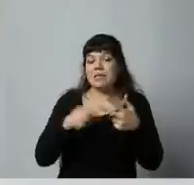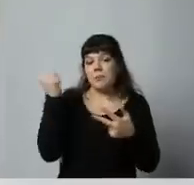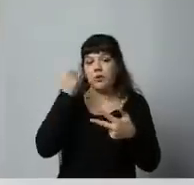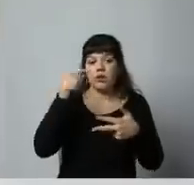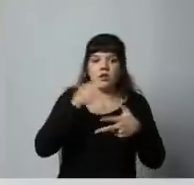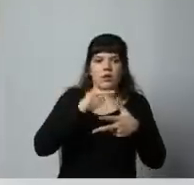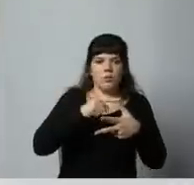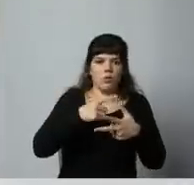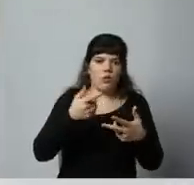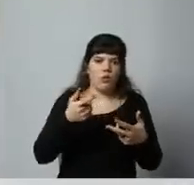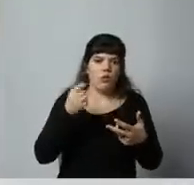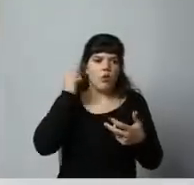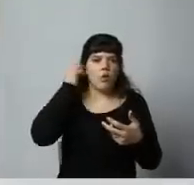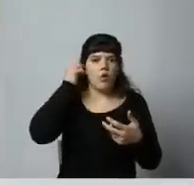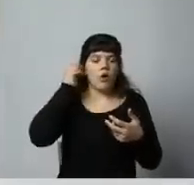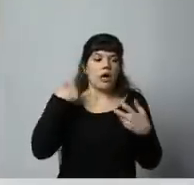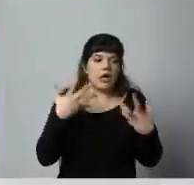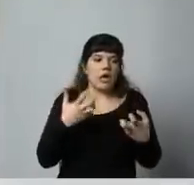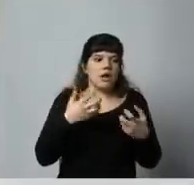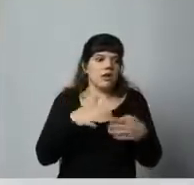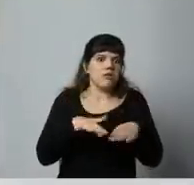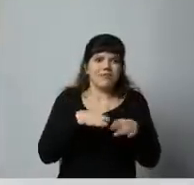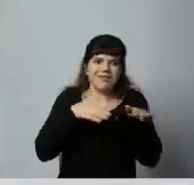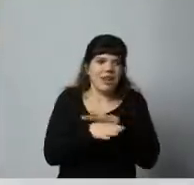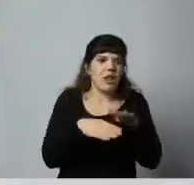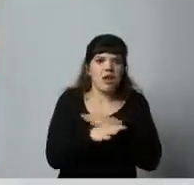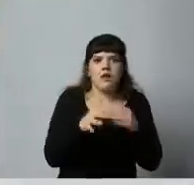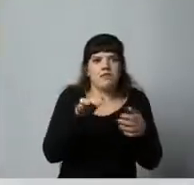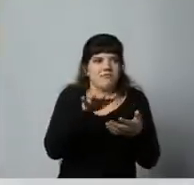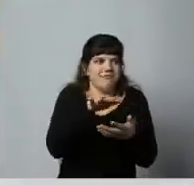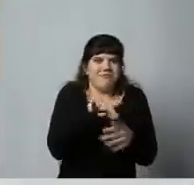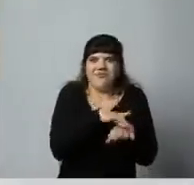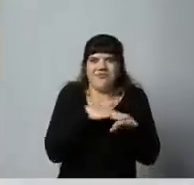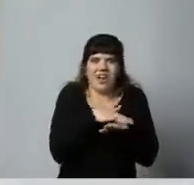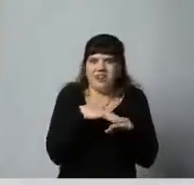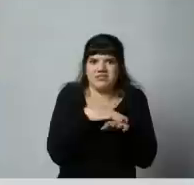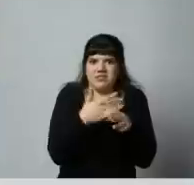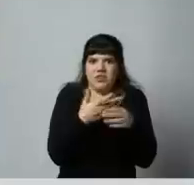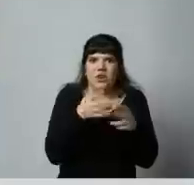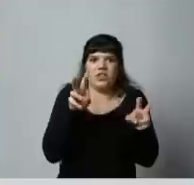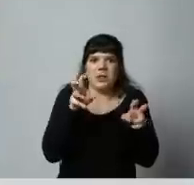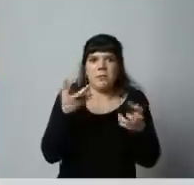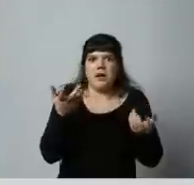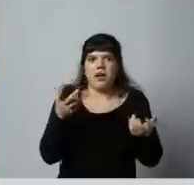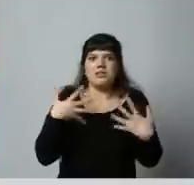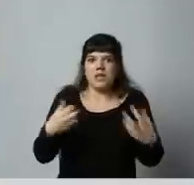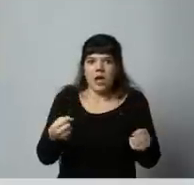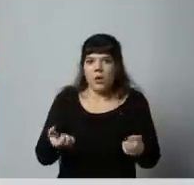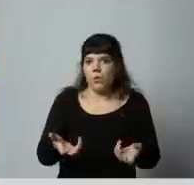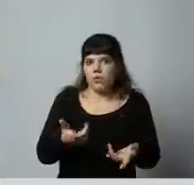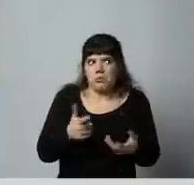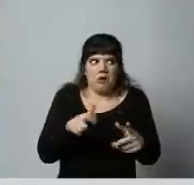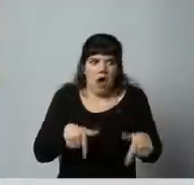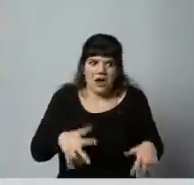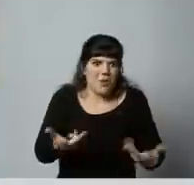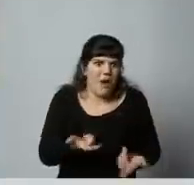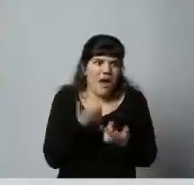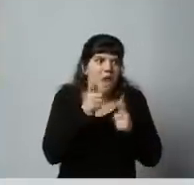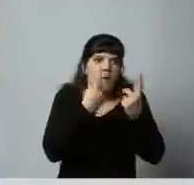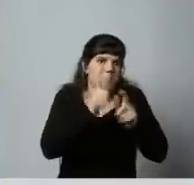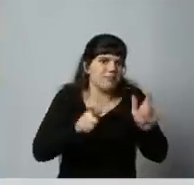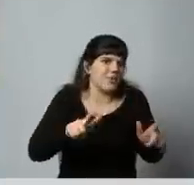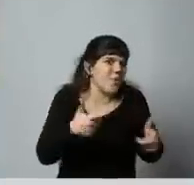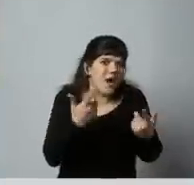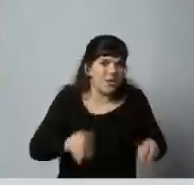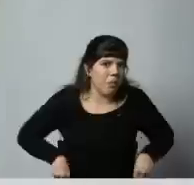insistir en el ingreso básico de emergencia para para la gente que hoy no no tiene absolutamente nada en segundo lugar